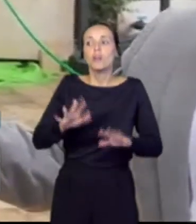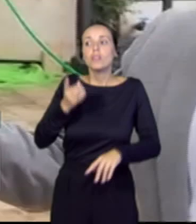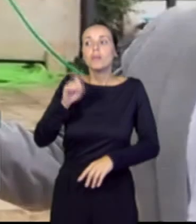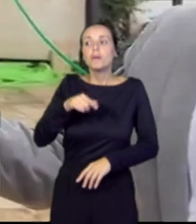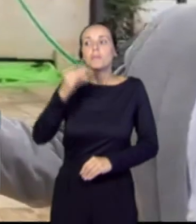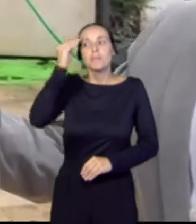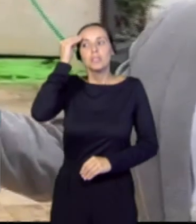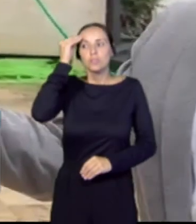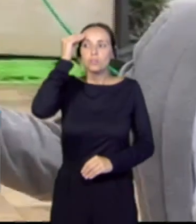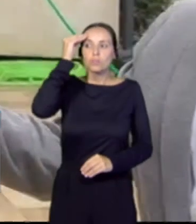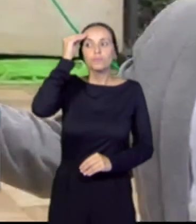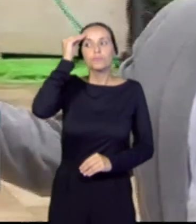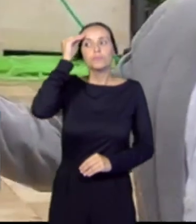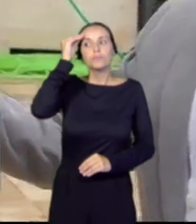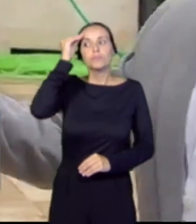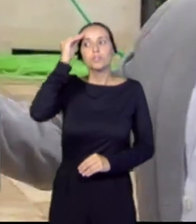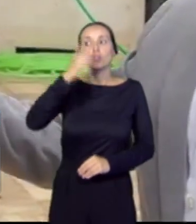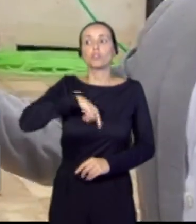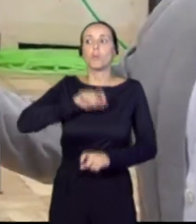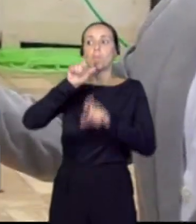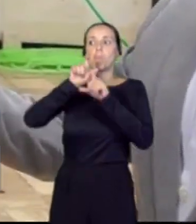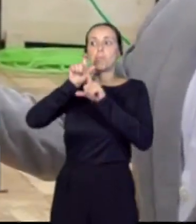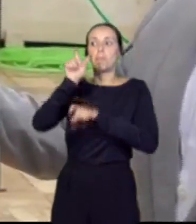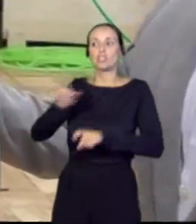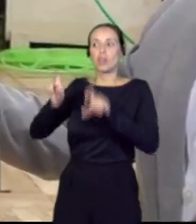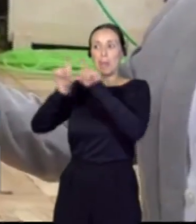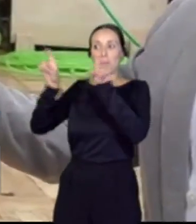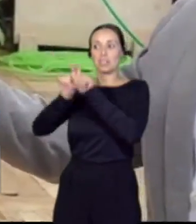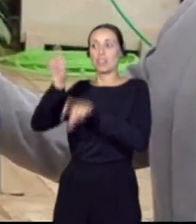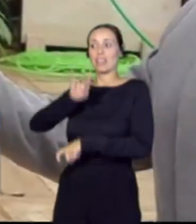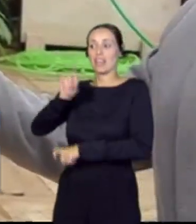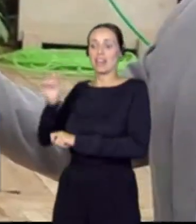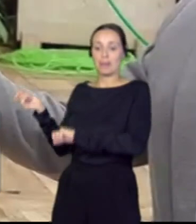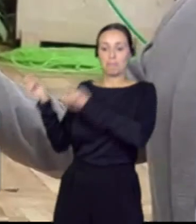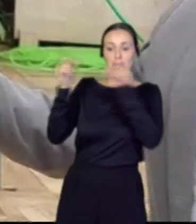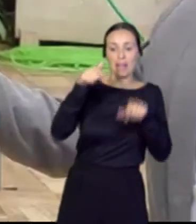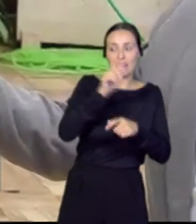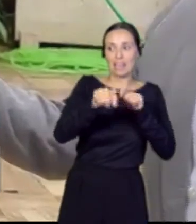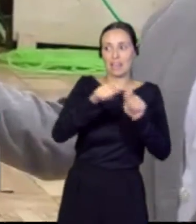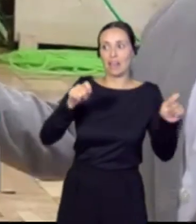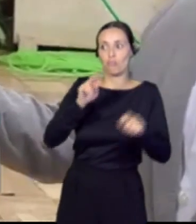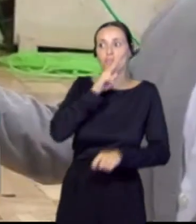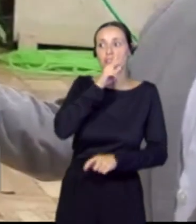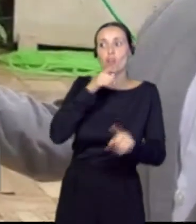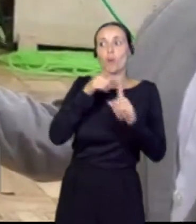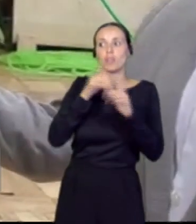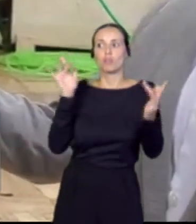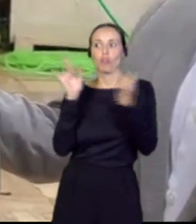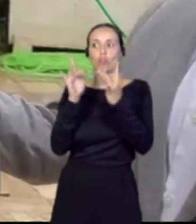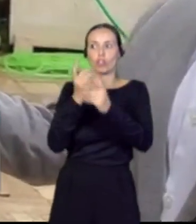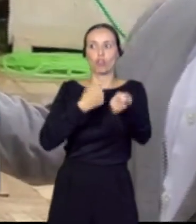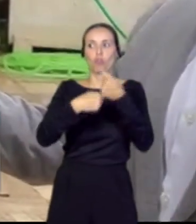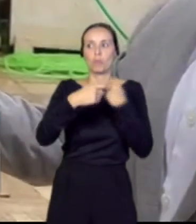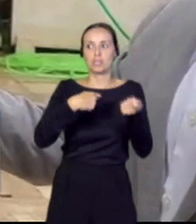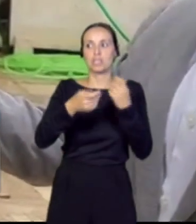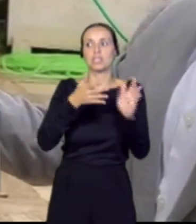poder traer empresariado canario que va a poder hacer negocio. La balanza comercial es favorable a Canarias siempre